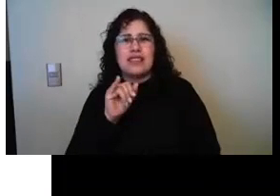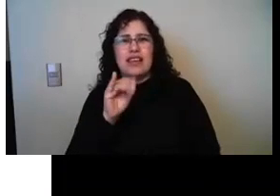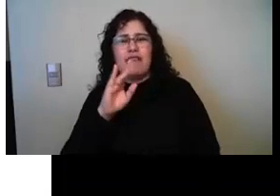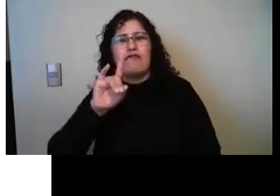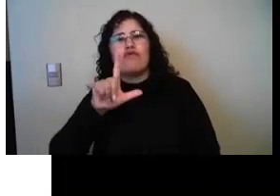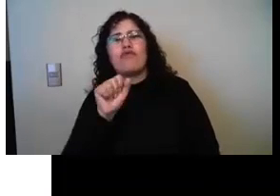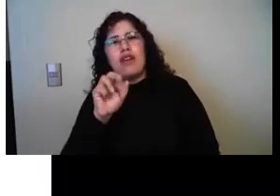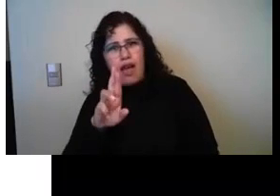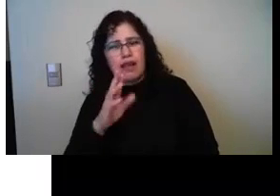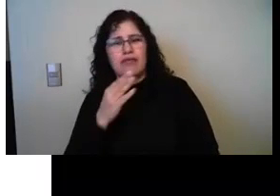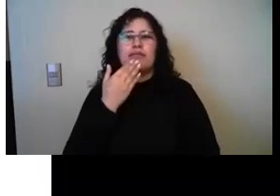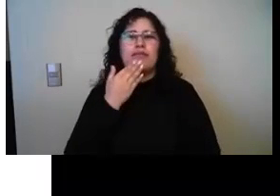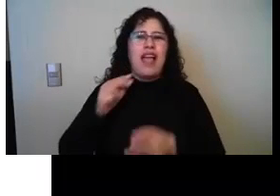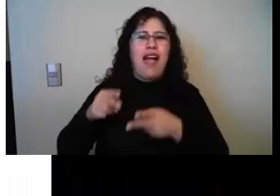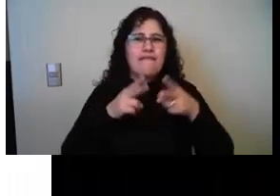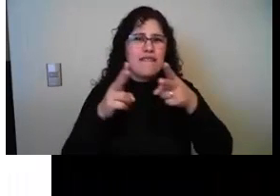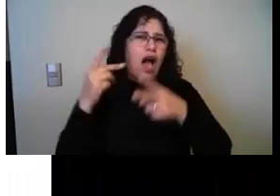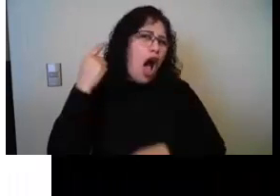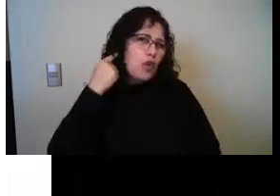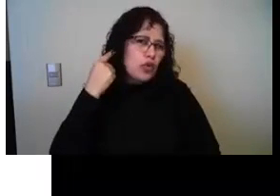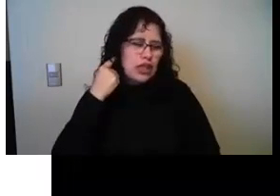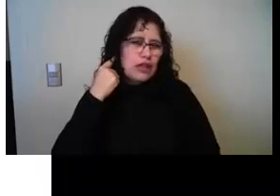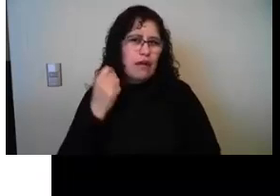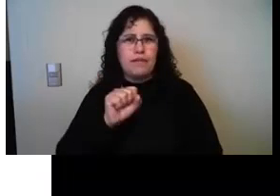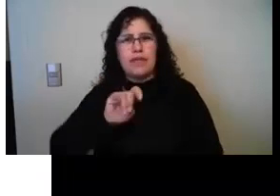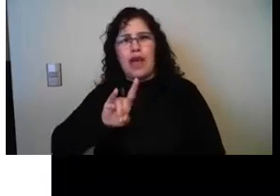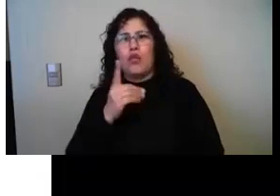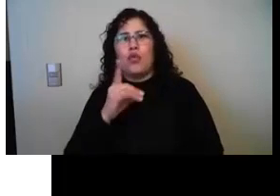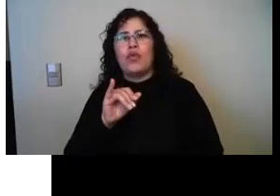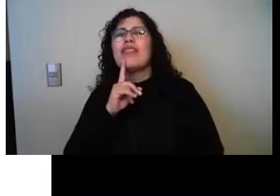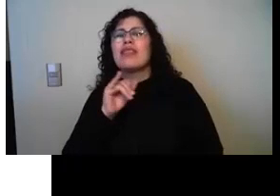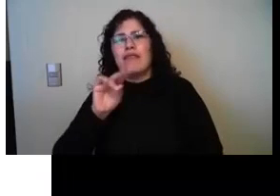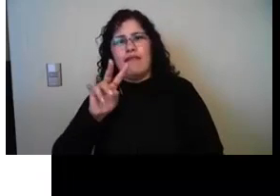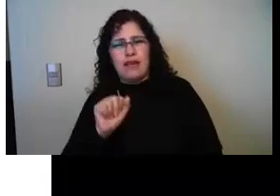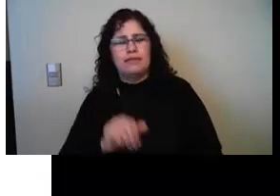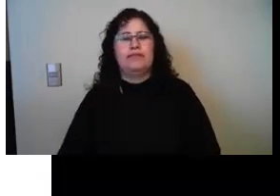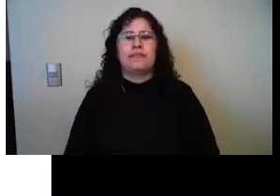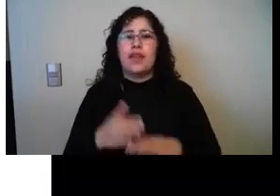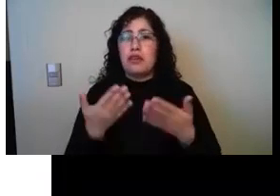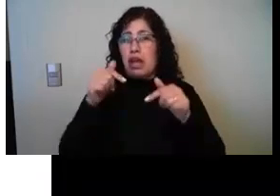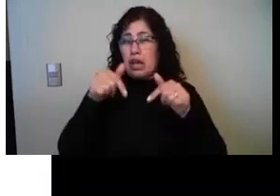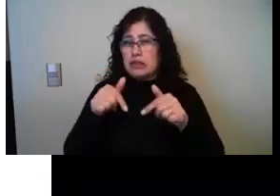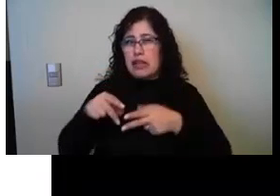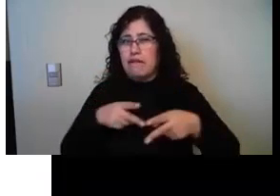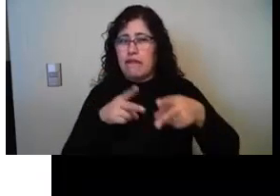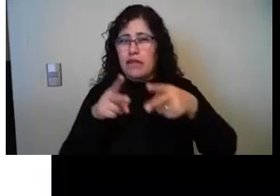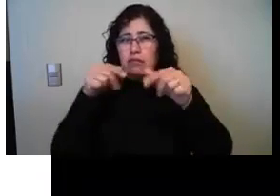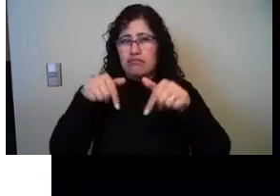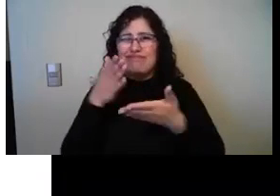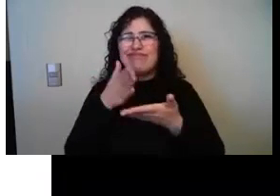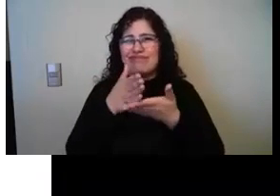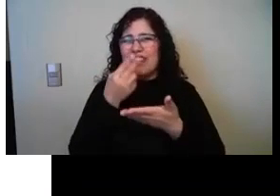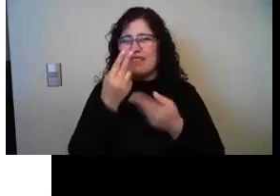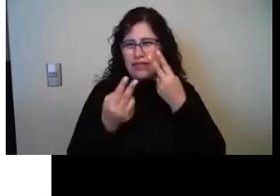vías en lo que me corresponde en la clase de hoy. Muchas de estas cosas suele ser